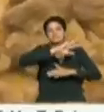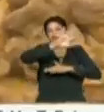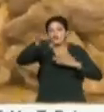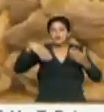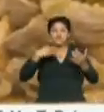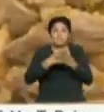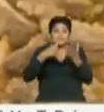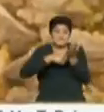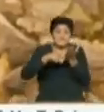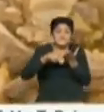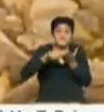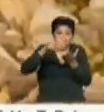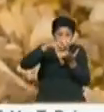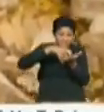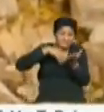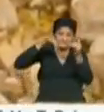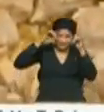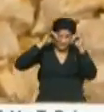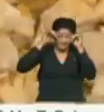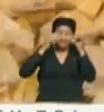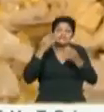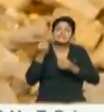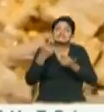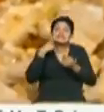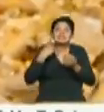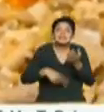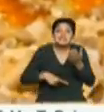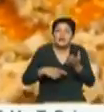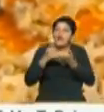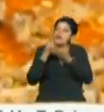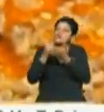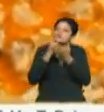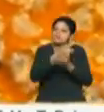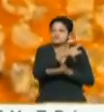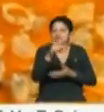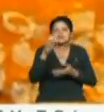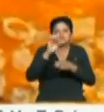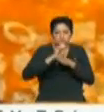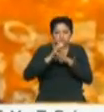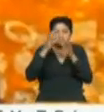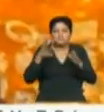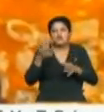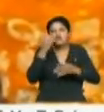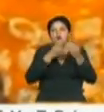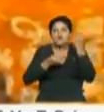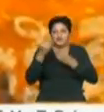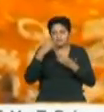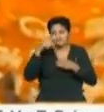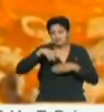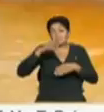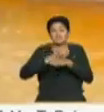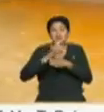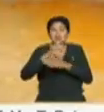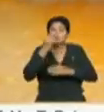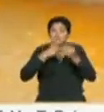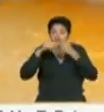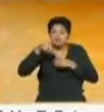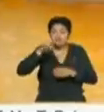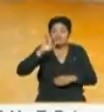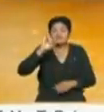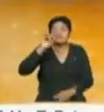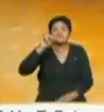Pesca es incentivar el consumo de la quinoa por su alto valor nutricional. En Ecuador apenas se consume